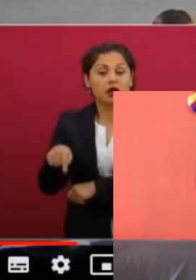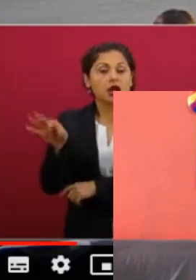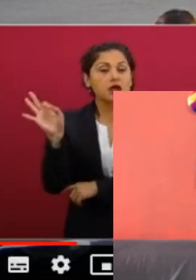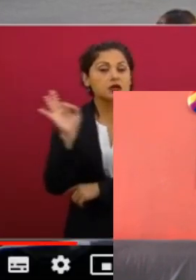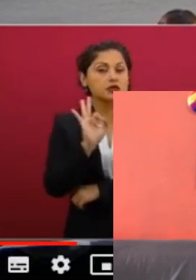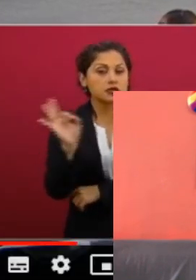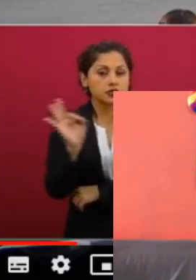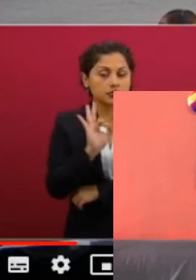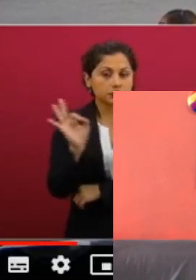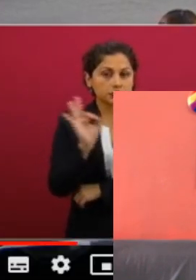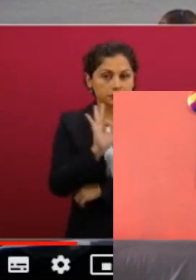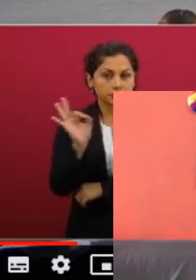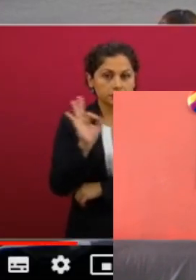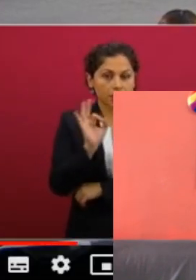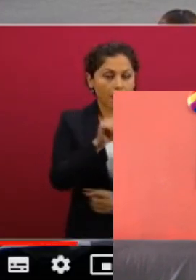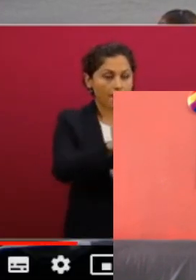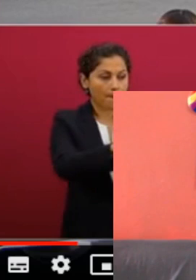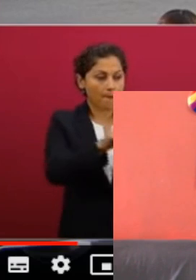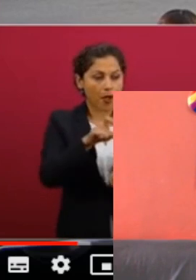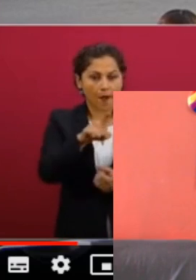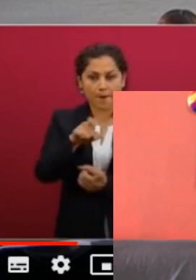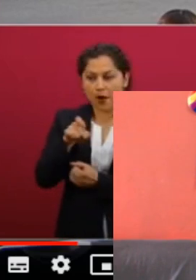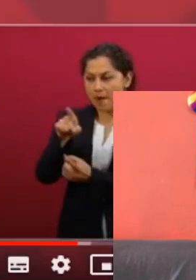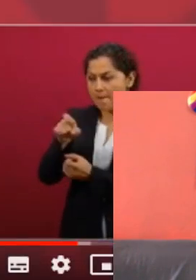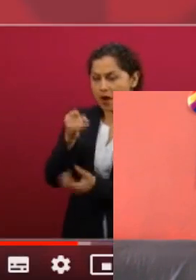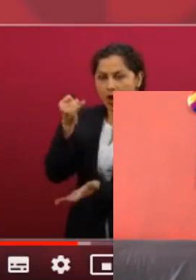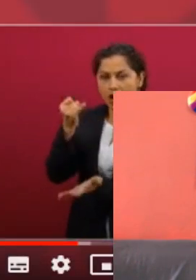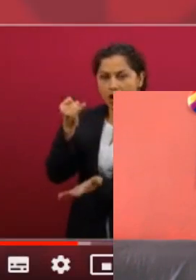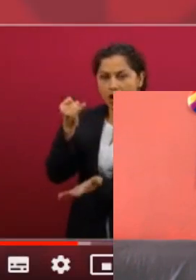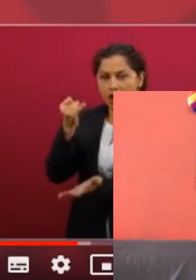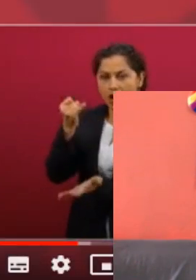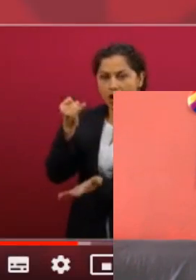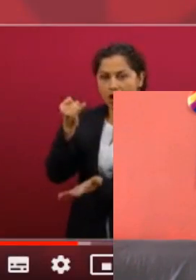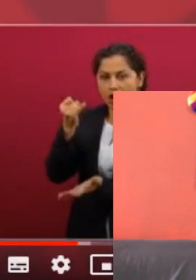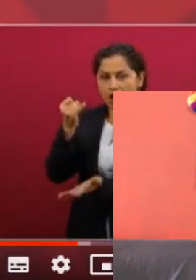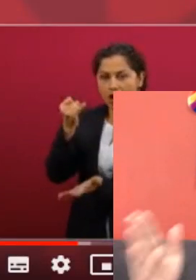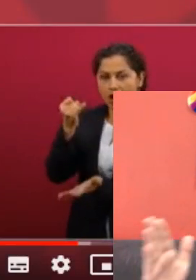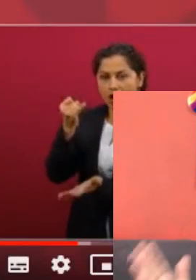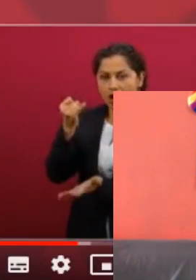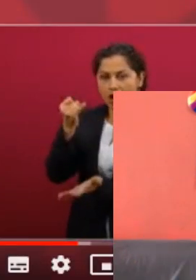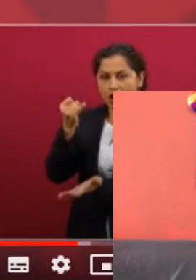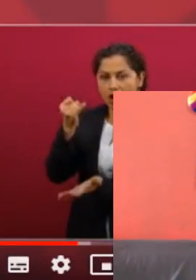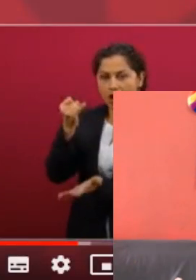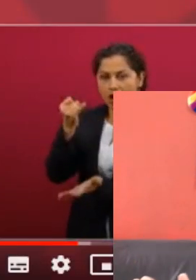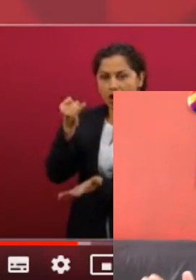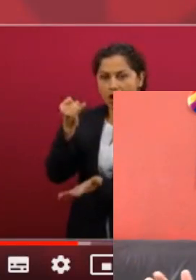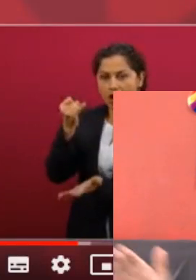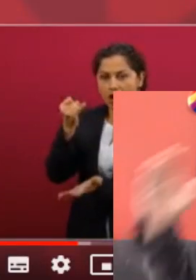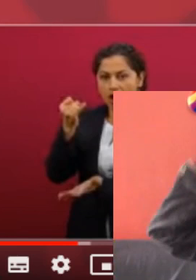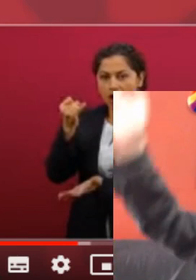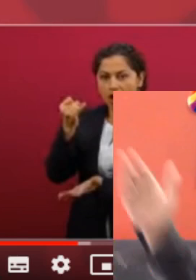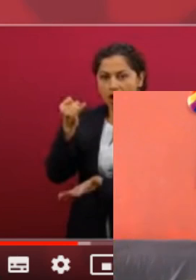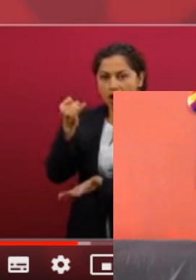un incremento en la recaudación en términos reales eso es una muy buena noticia lo